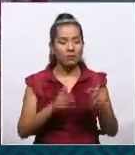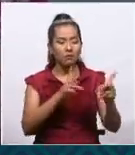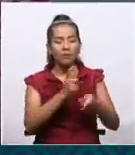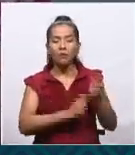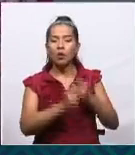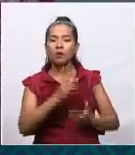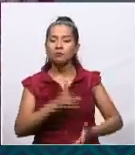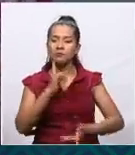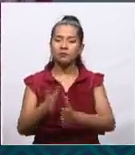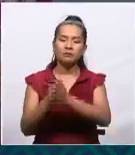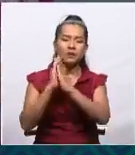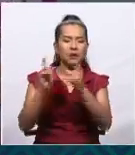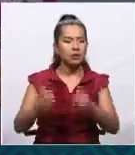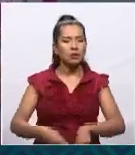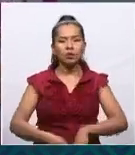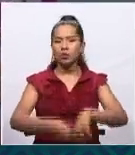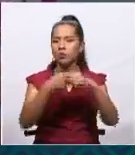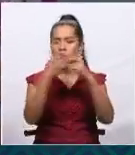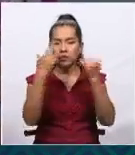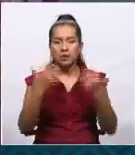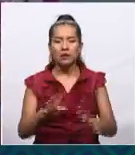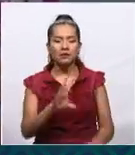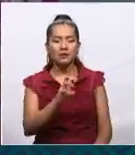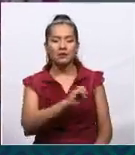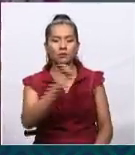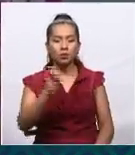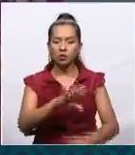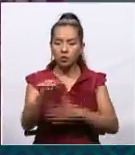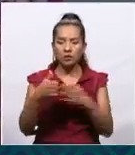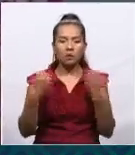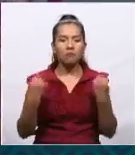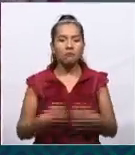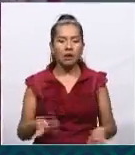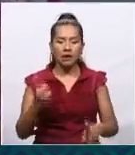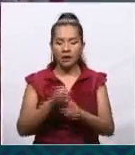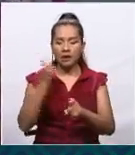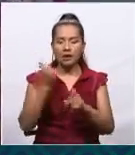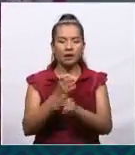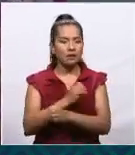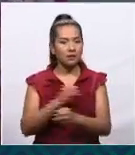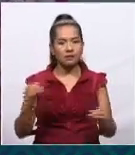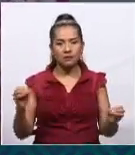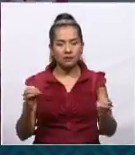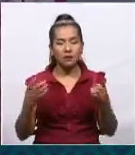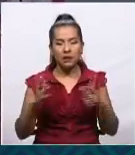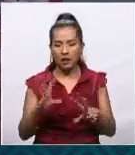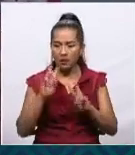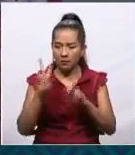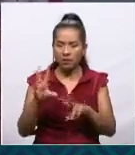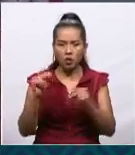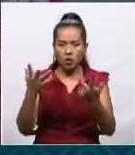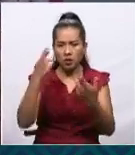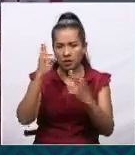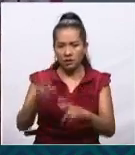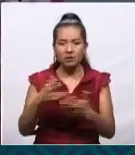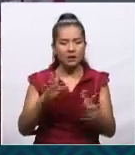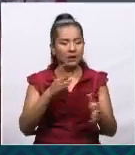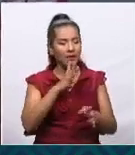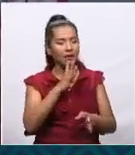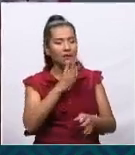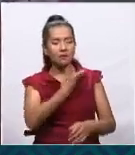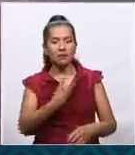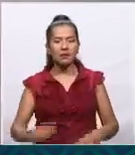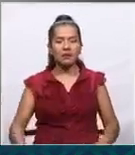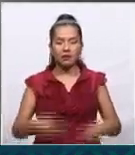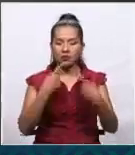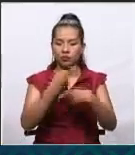que se levante, ya que más del 60% han perdido en sus ganancias. Ven injustificable esta medida, ya que existe una fecha para la realización del